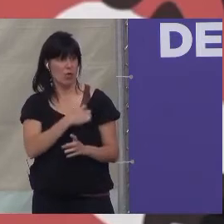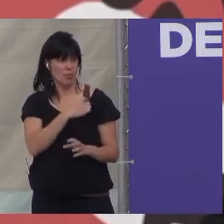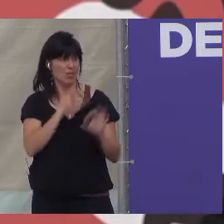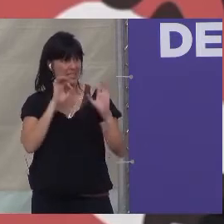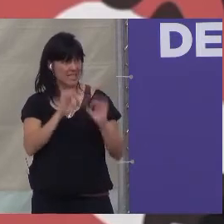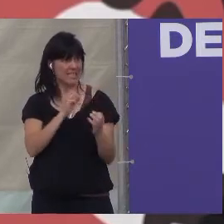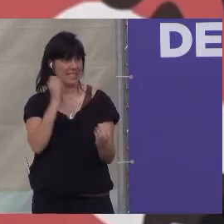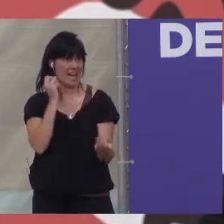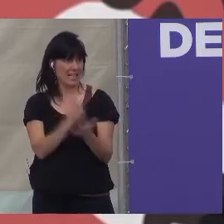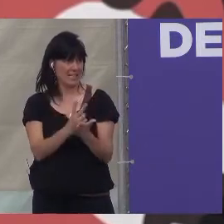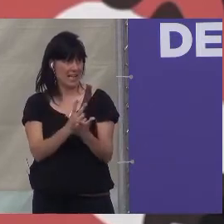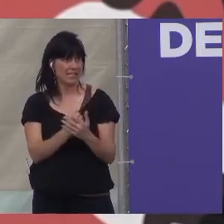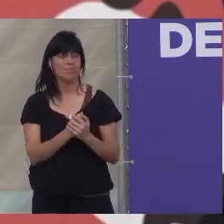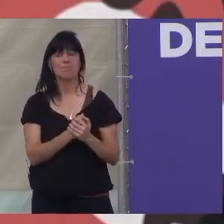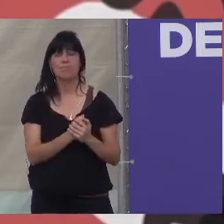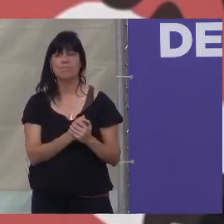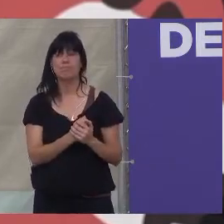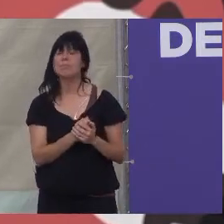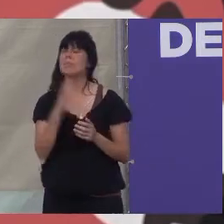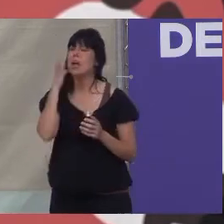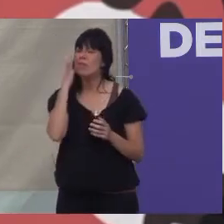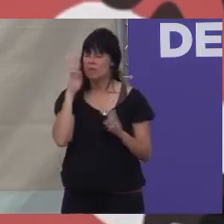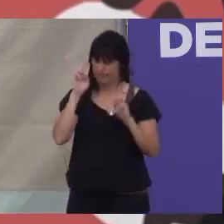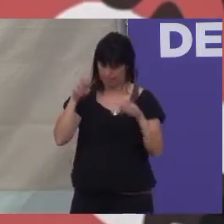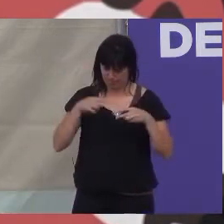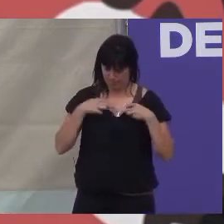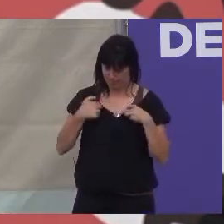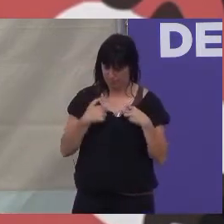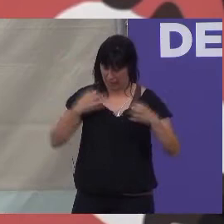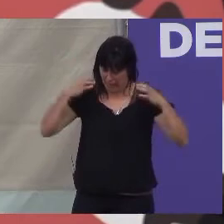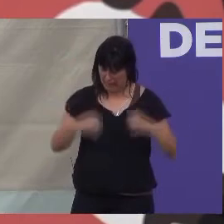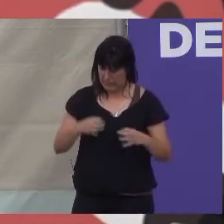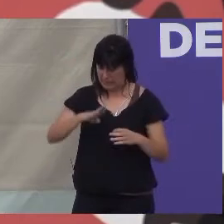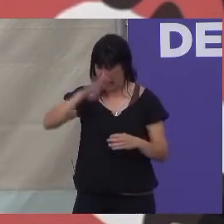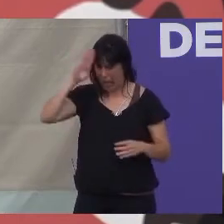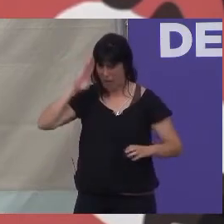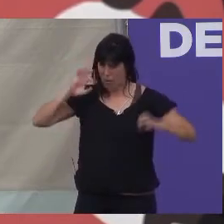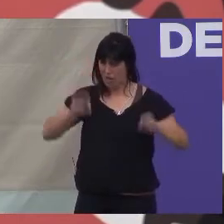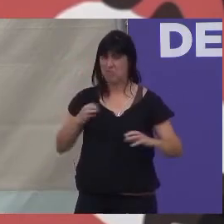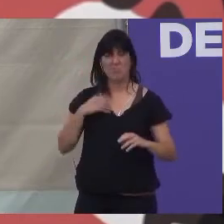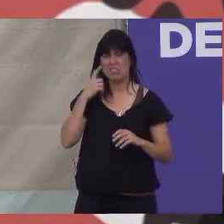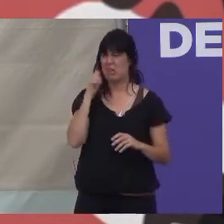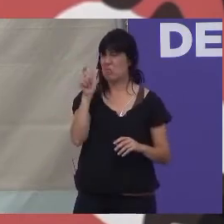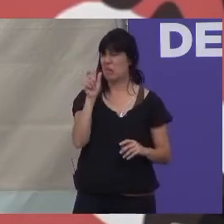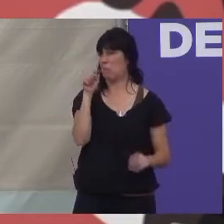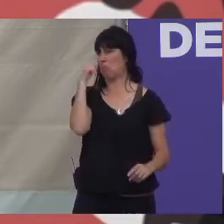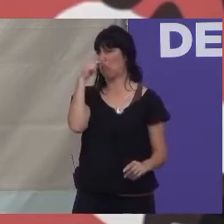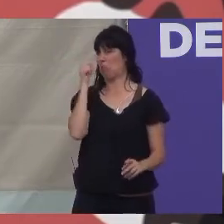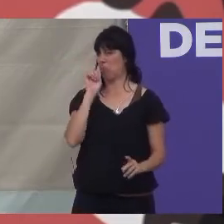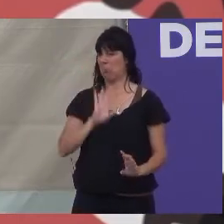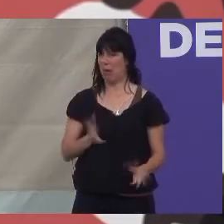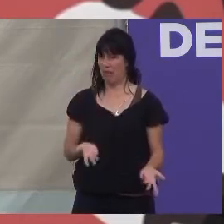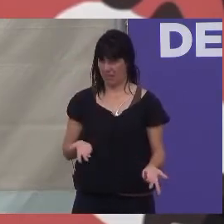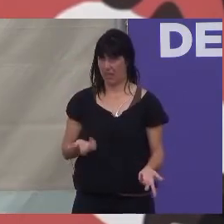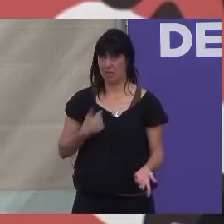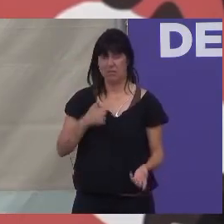de Garantías. Sin embargo, no me considero una jurista, eso me parece un término casi pedante. Me